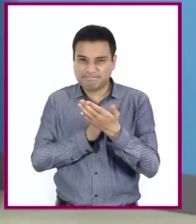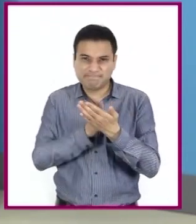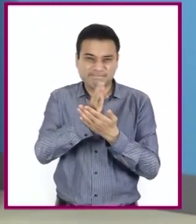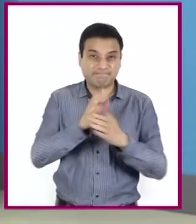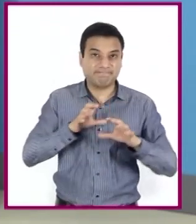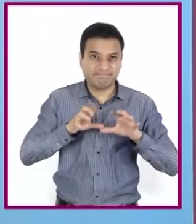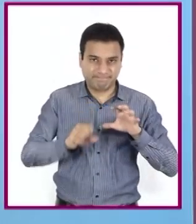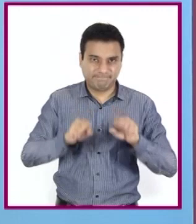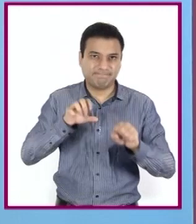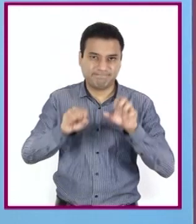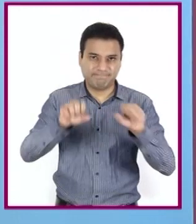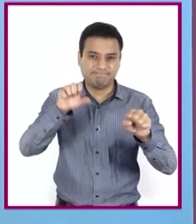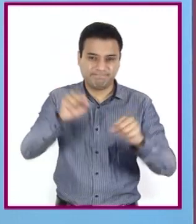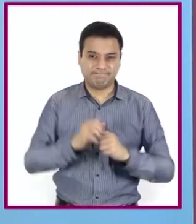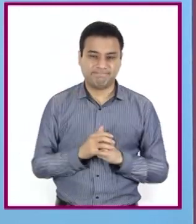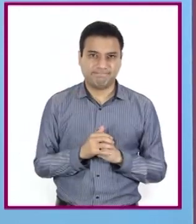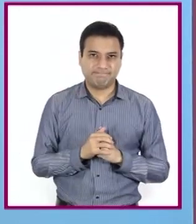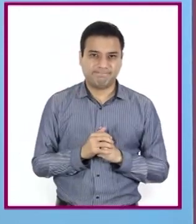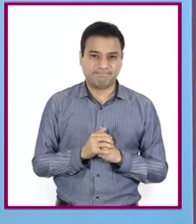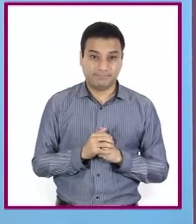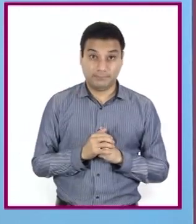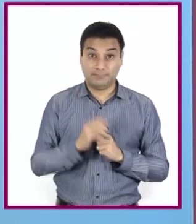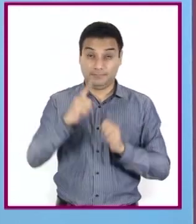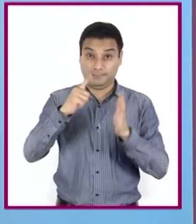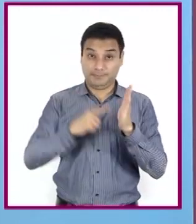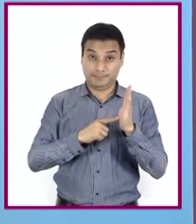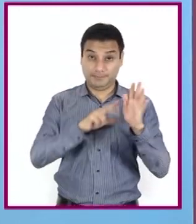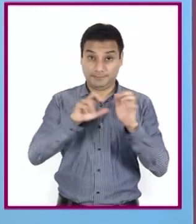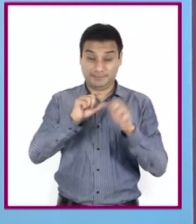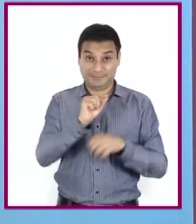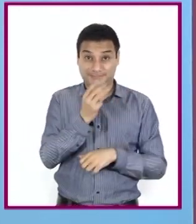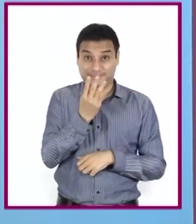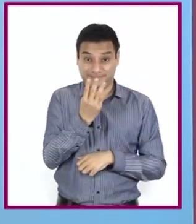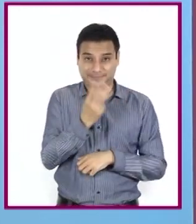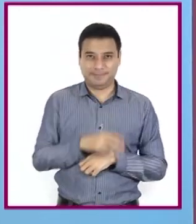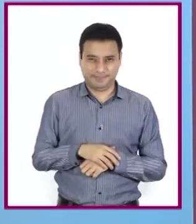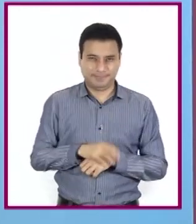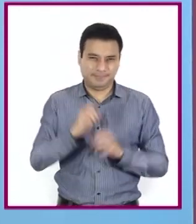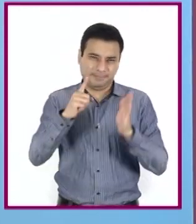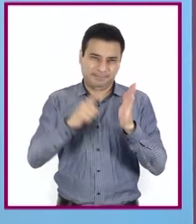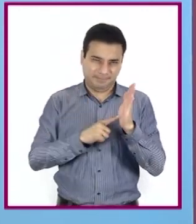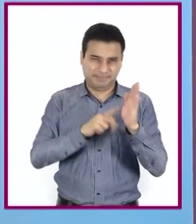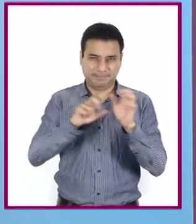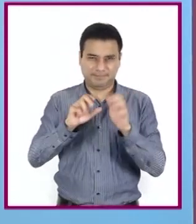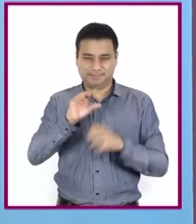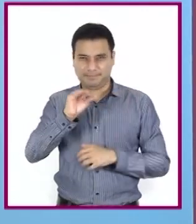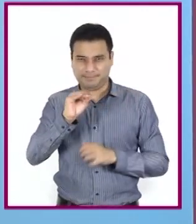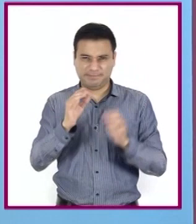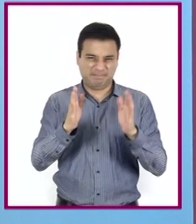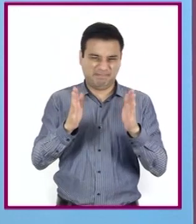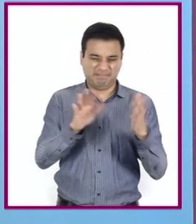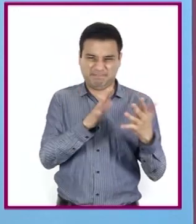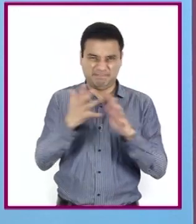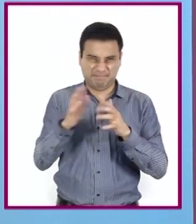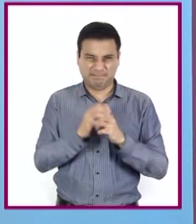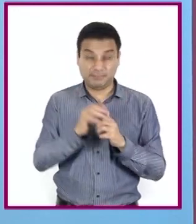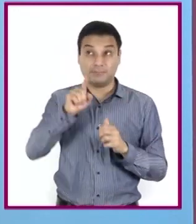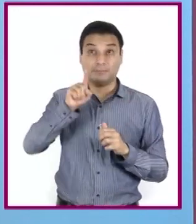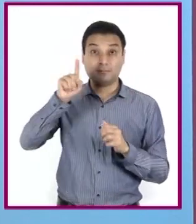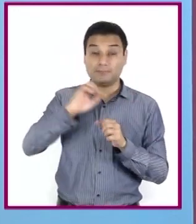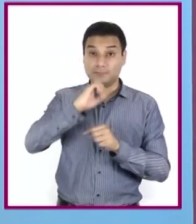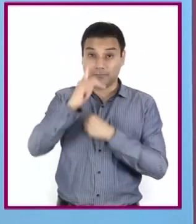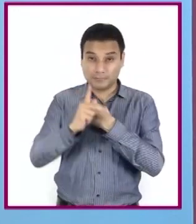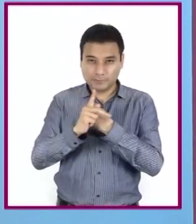mundo. Entre 1873 y 1890 se produjo en Europa